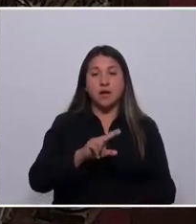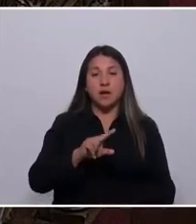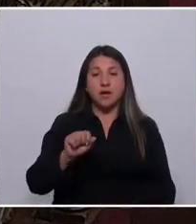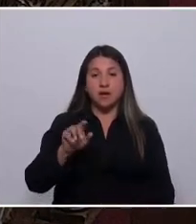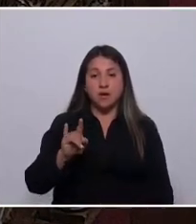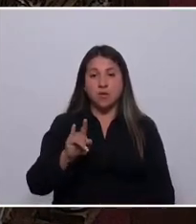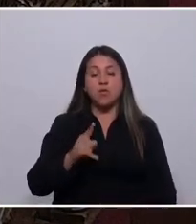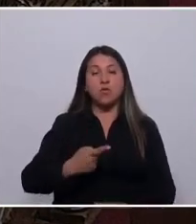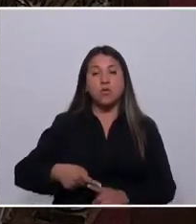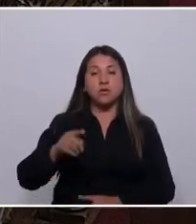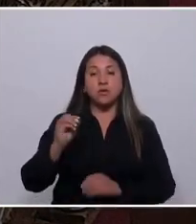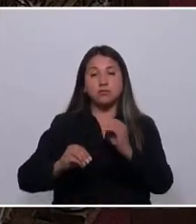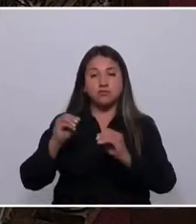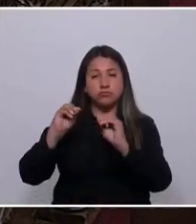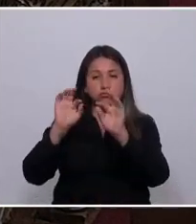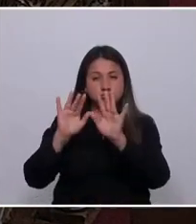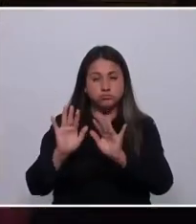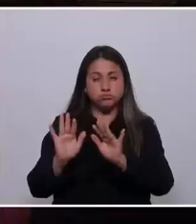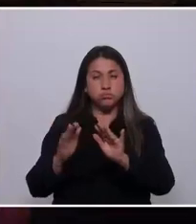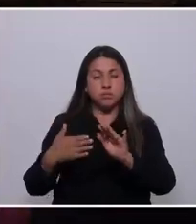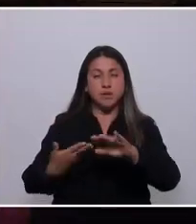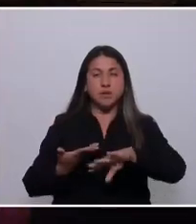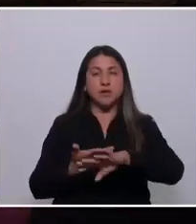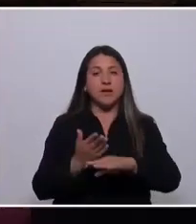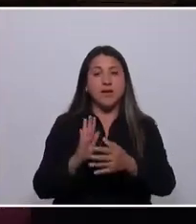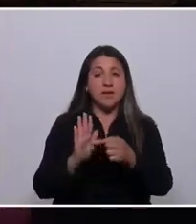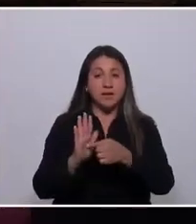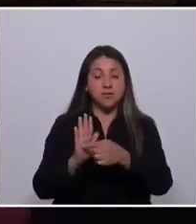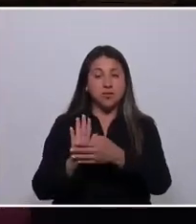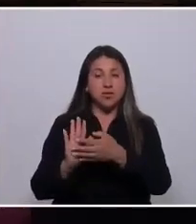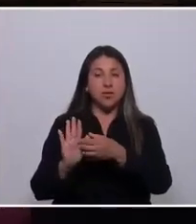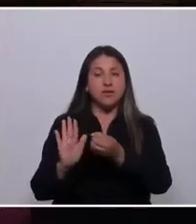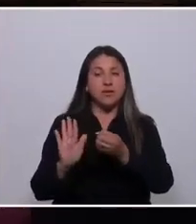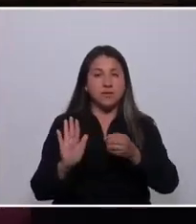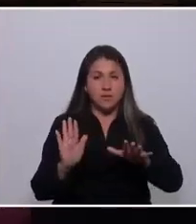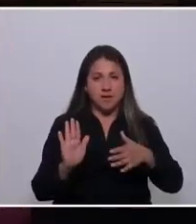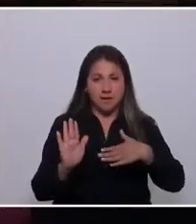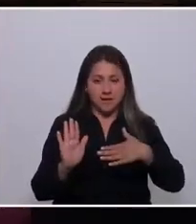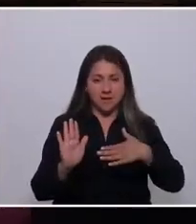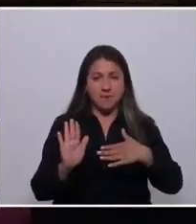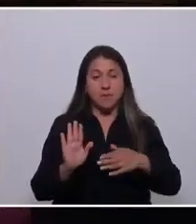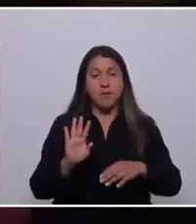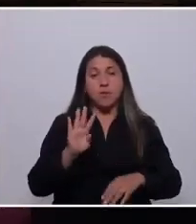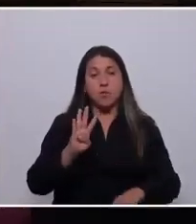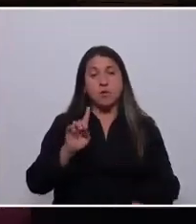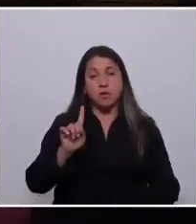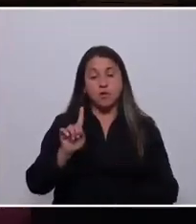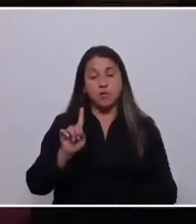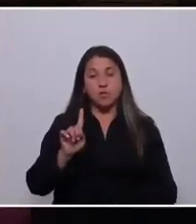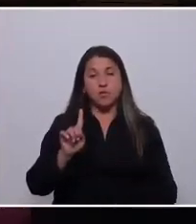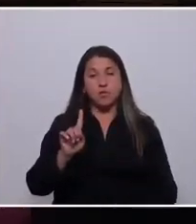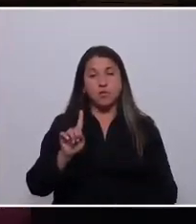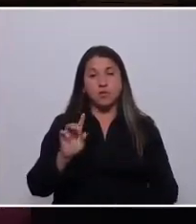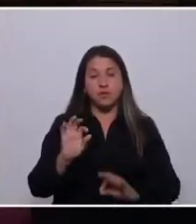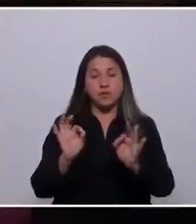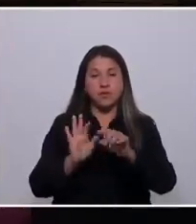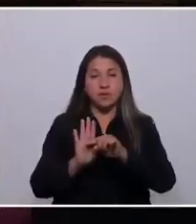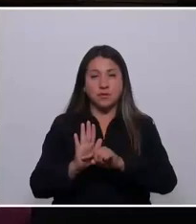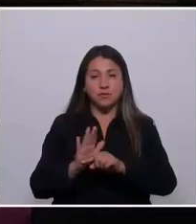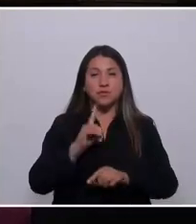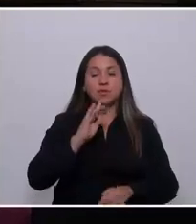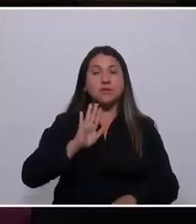otros autores y autoras para eliminarla. Es la indicación número 41 y se ofrece la palabra respecto de esta